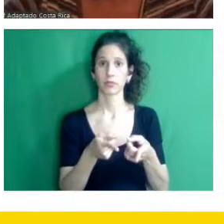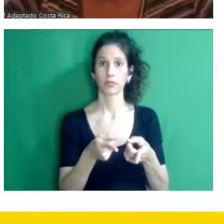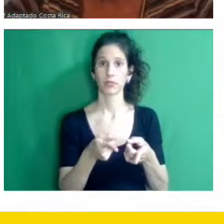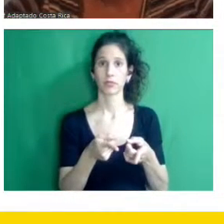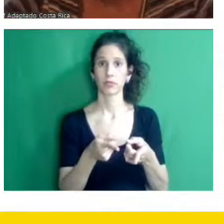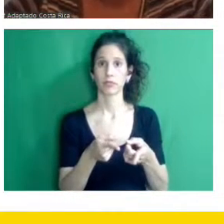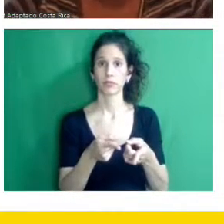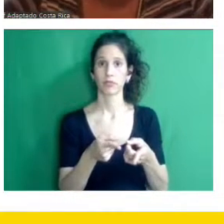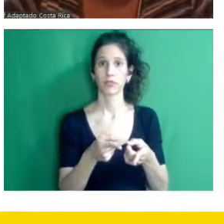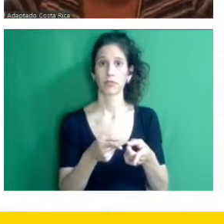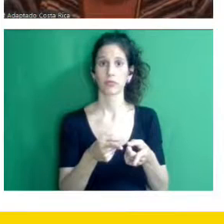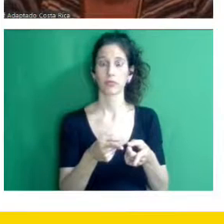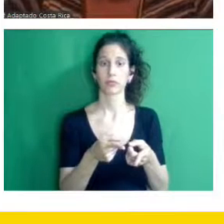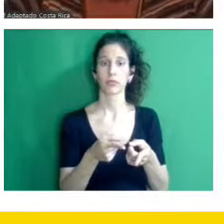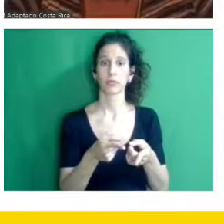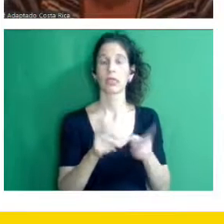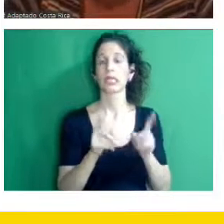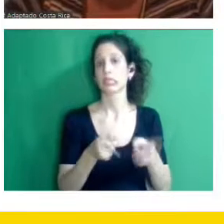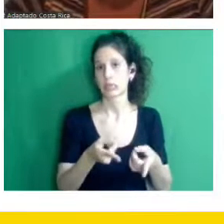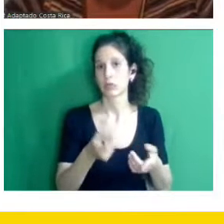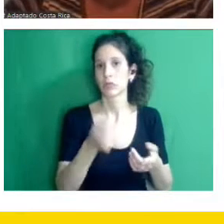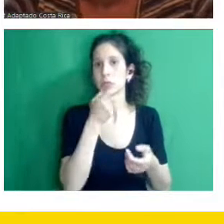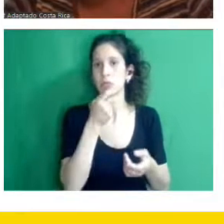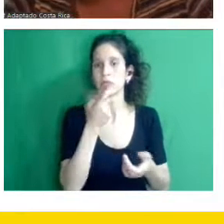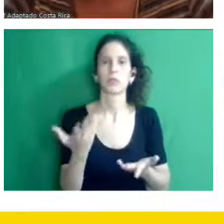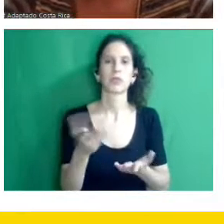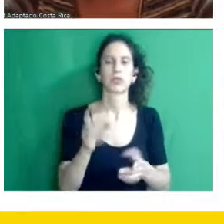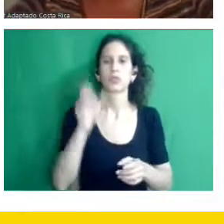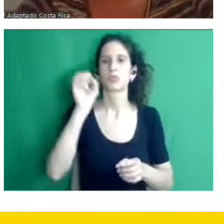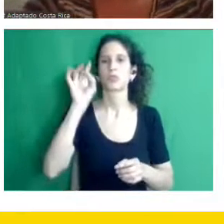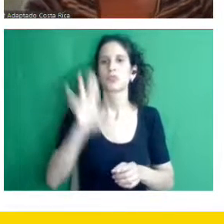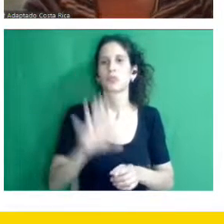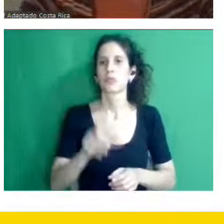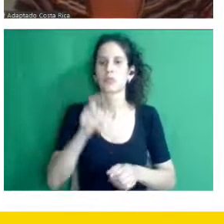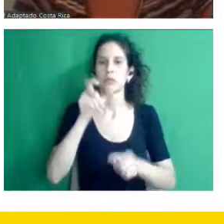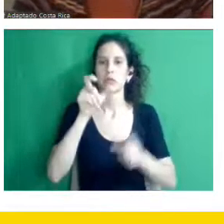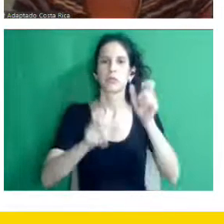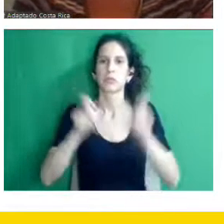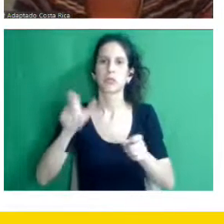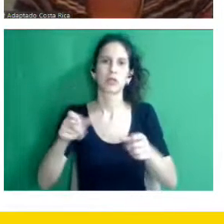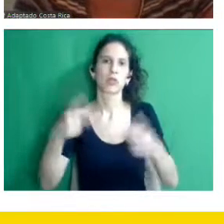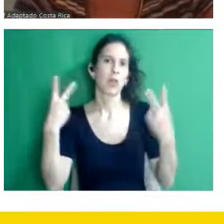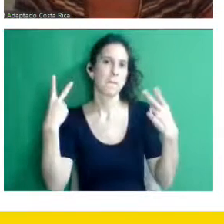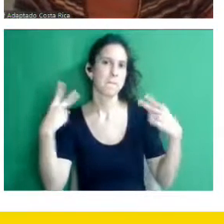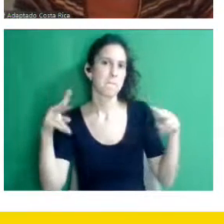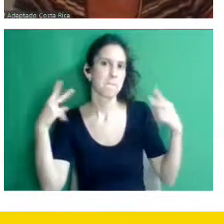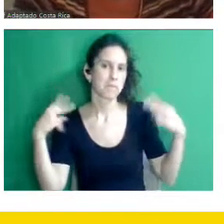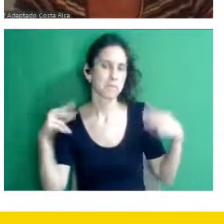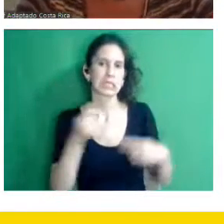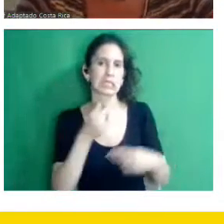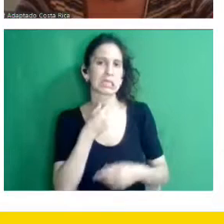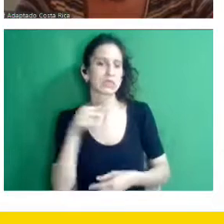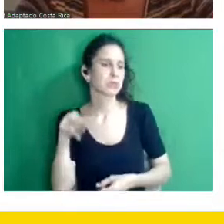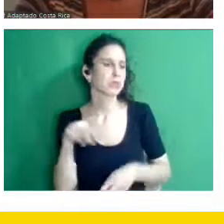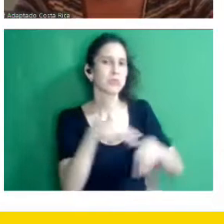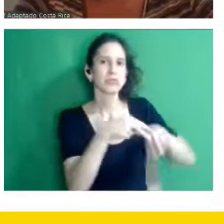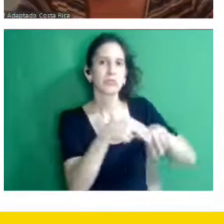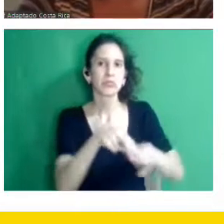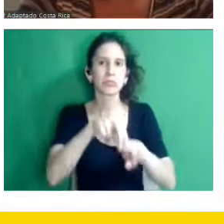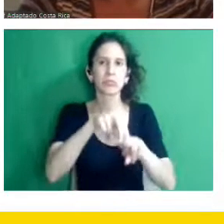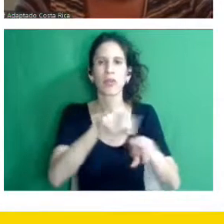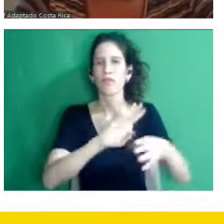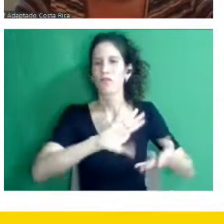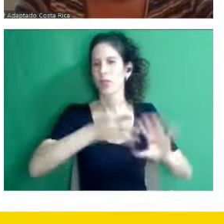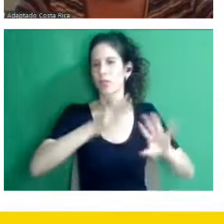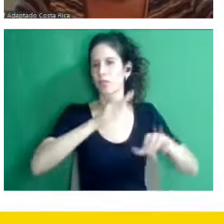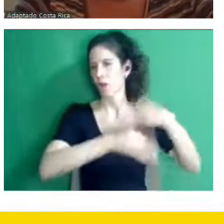hacer de una forma competitiva, sino que nada más vienen a pasear a Costa Rica, entonces quieren, pues como cualquier otra persona, ¿verdad? O cualquier otro turista